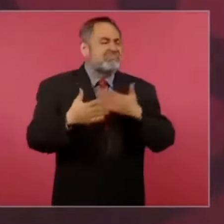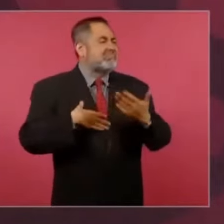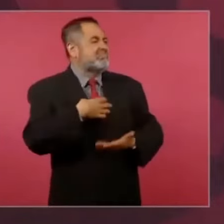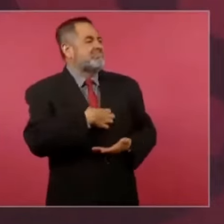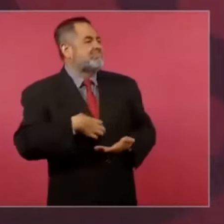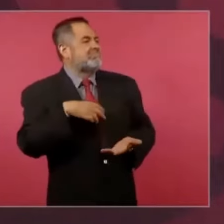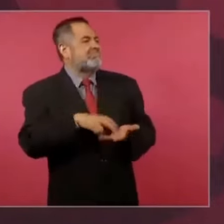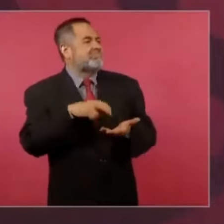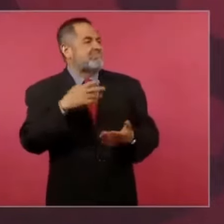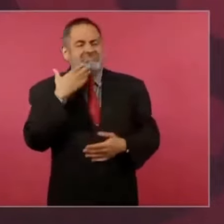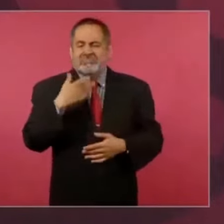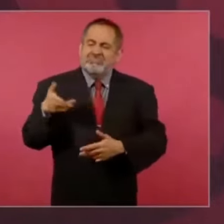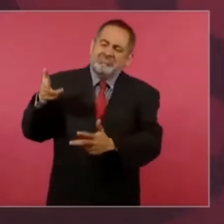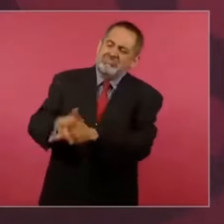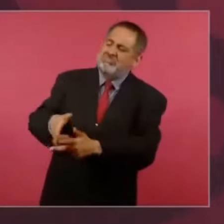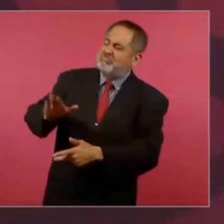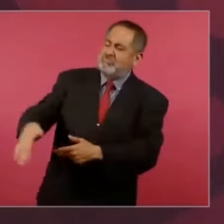el asesinato